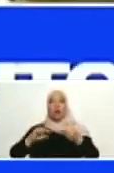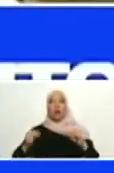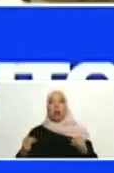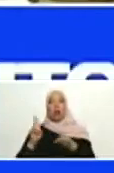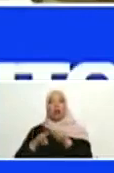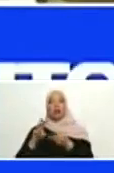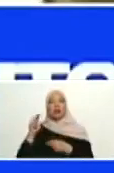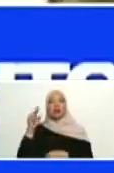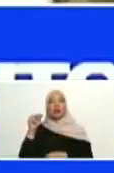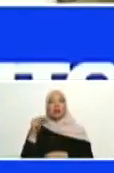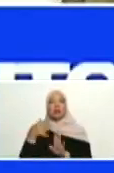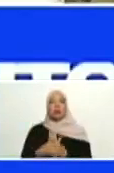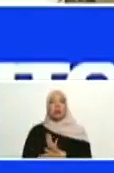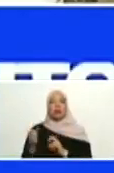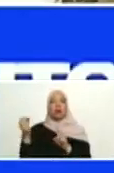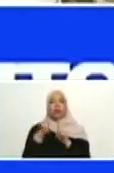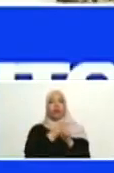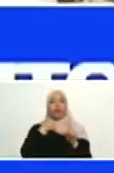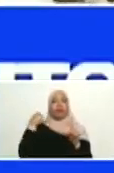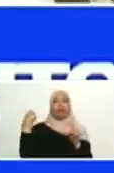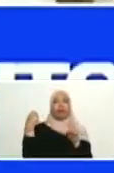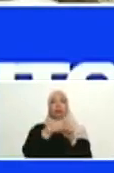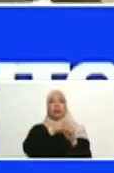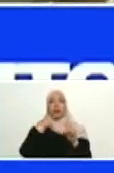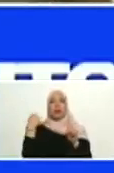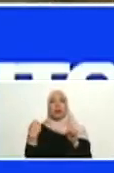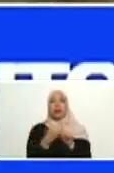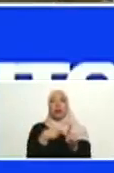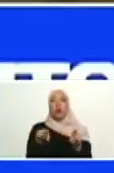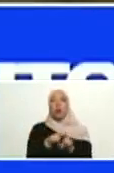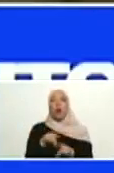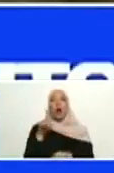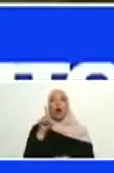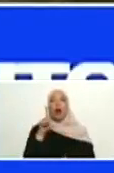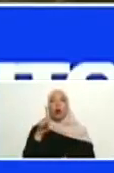y la tuvieron aquí torturándola, la gran Luisa Cáceres Arismendi,